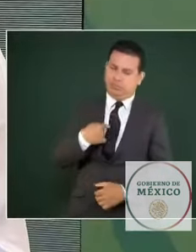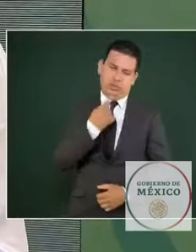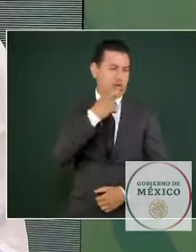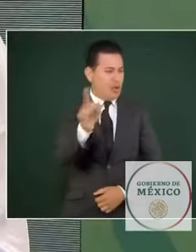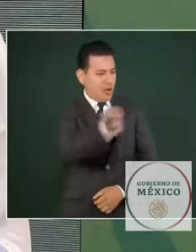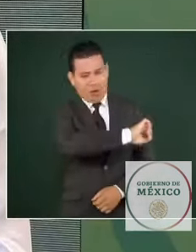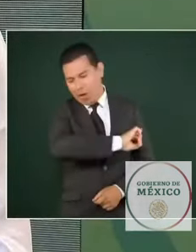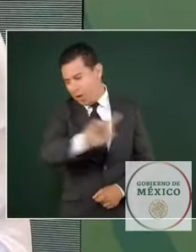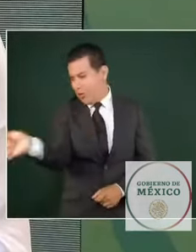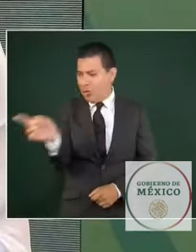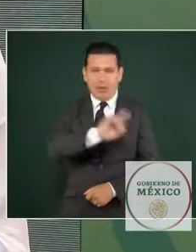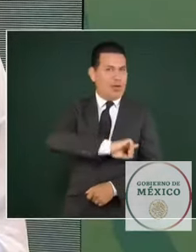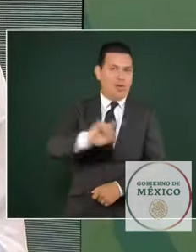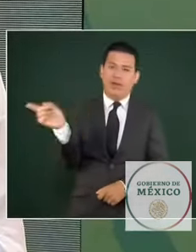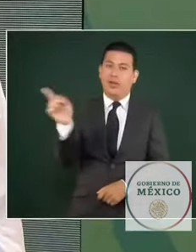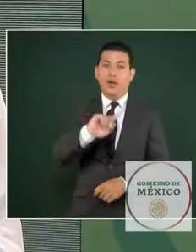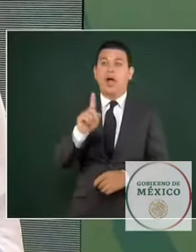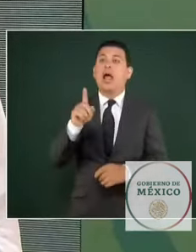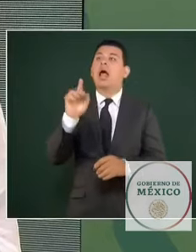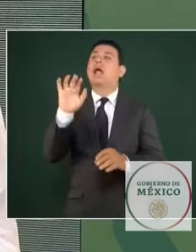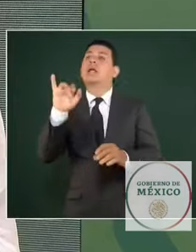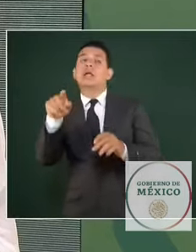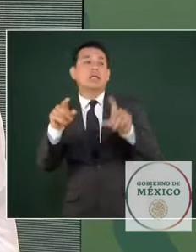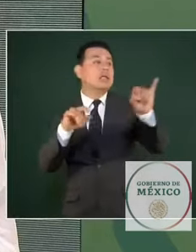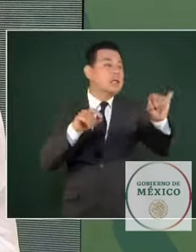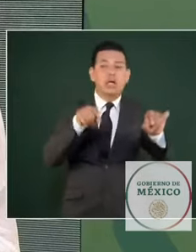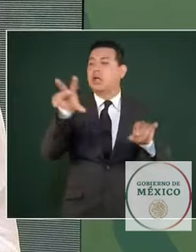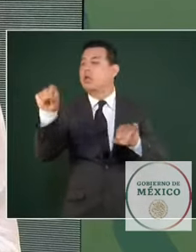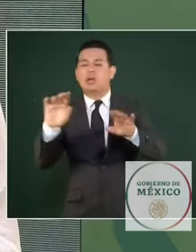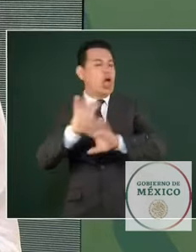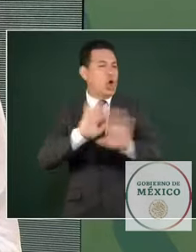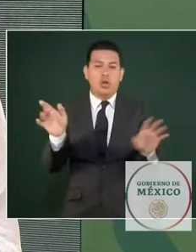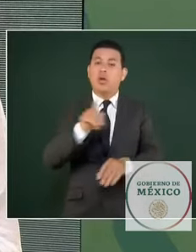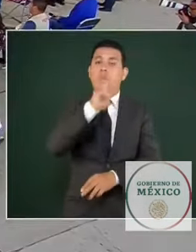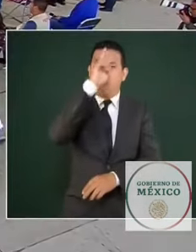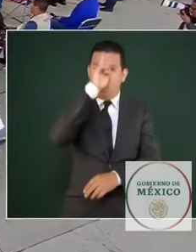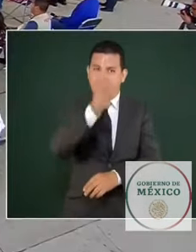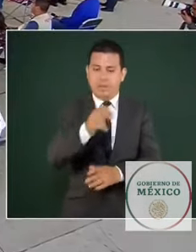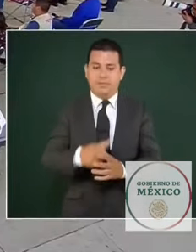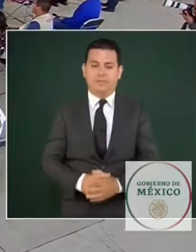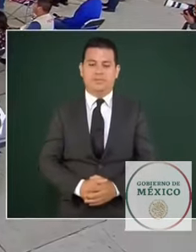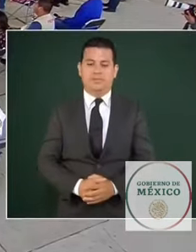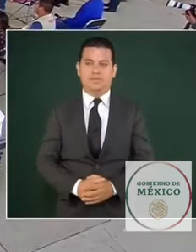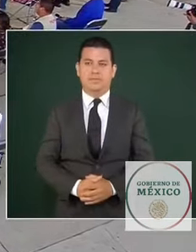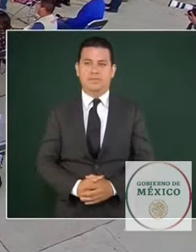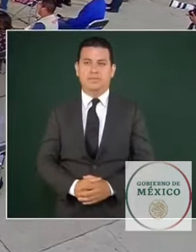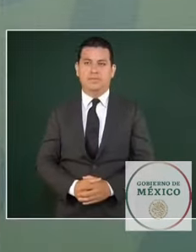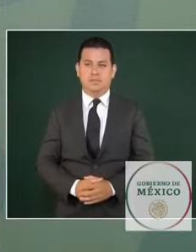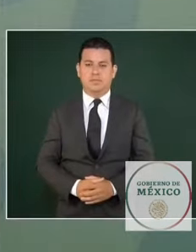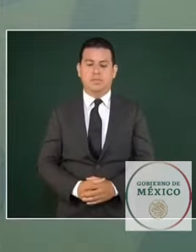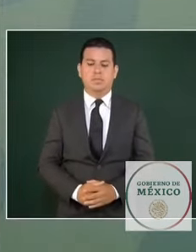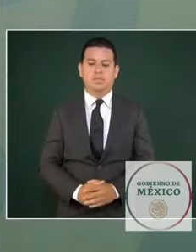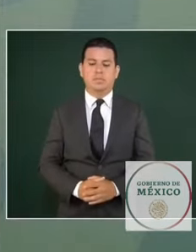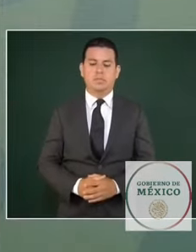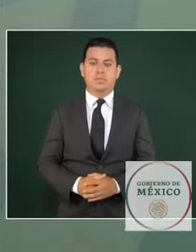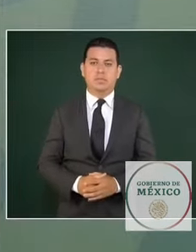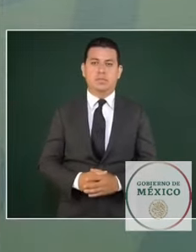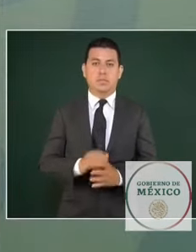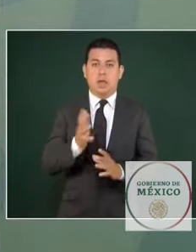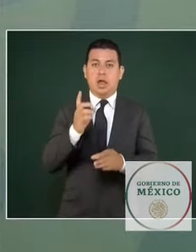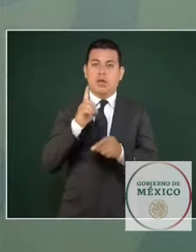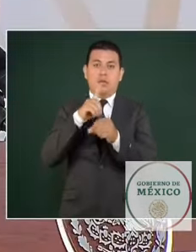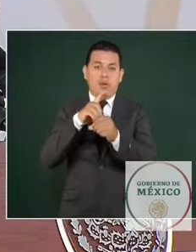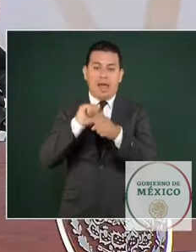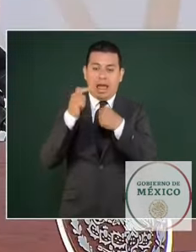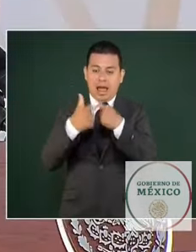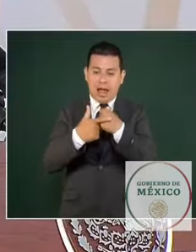dándole fin a esa transmisión. Agradezco que compartan, que le den manita arriba y que se suscriban a este canal. Mi nombre es Iber Alejandro.